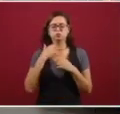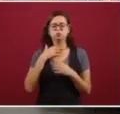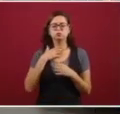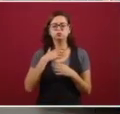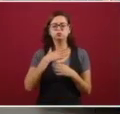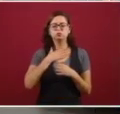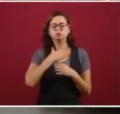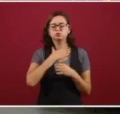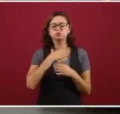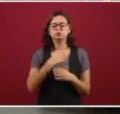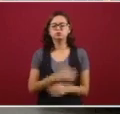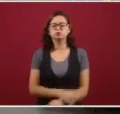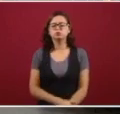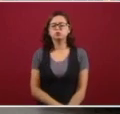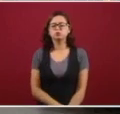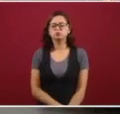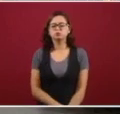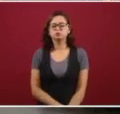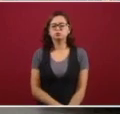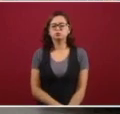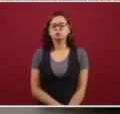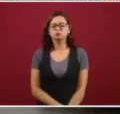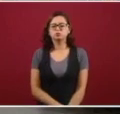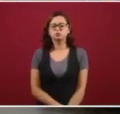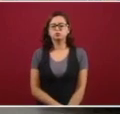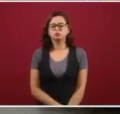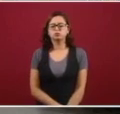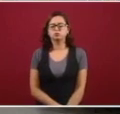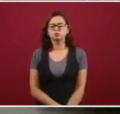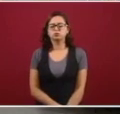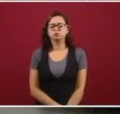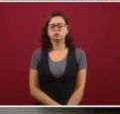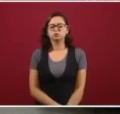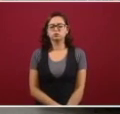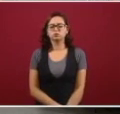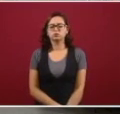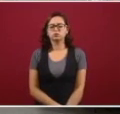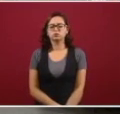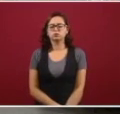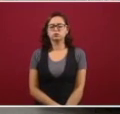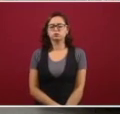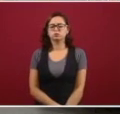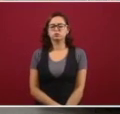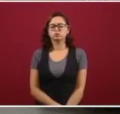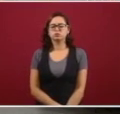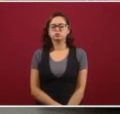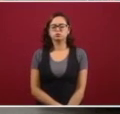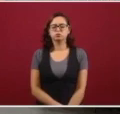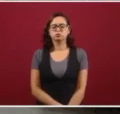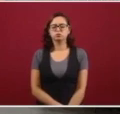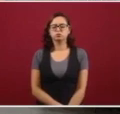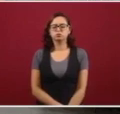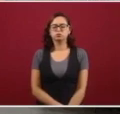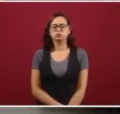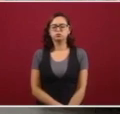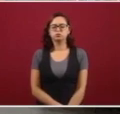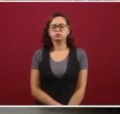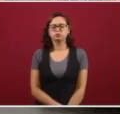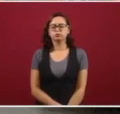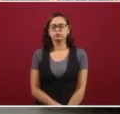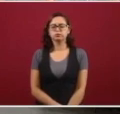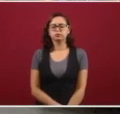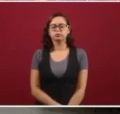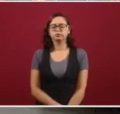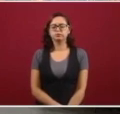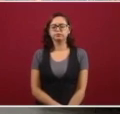En torno a mafias o presencia de delincuentes de origen como israelí, más allá de estos dos